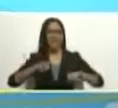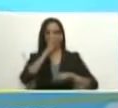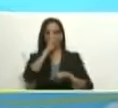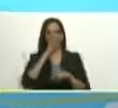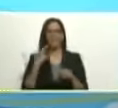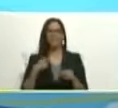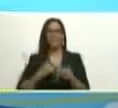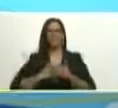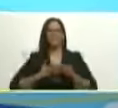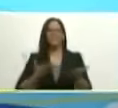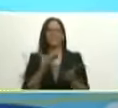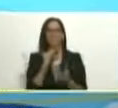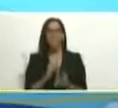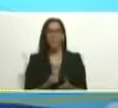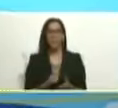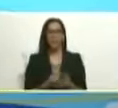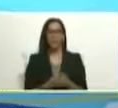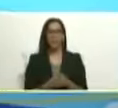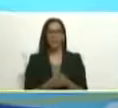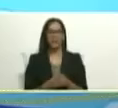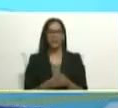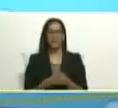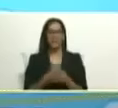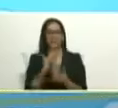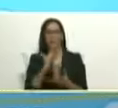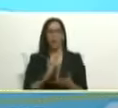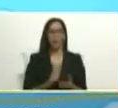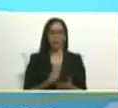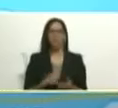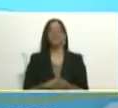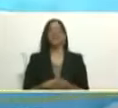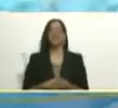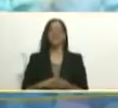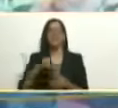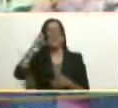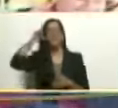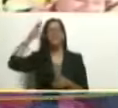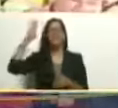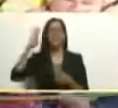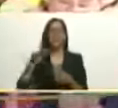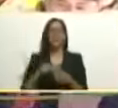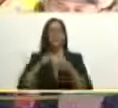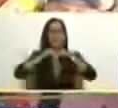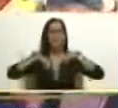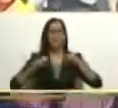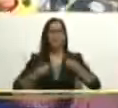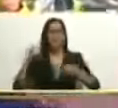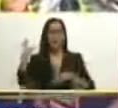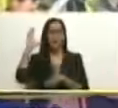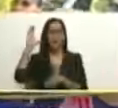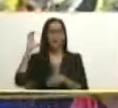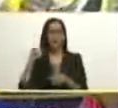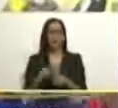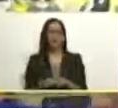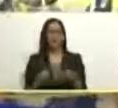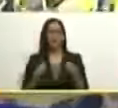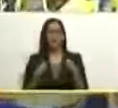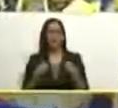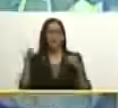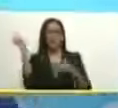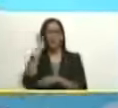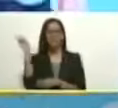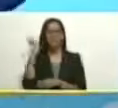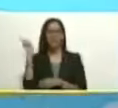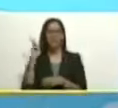tienen un regalito de diciembre de San Nicolás. Que Dios me los bendiga, pues. ¡Que viva la patria! ¡Que viva, ¡que viva